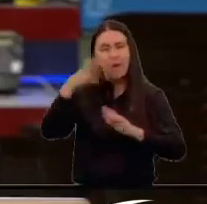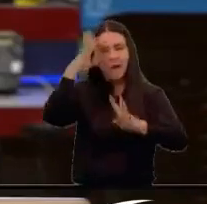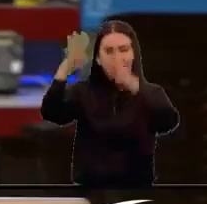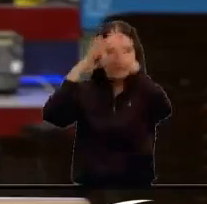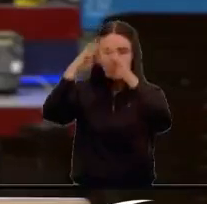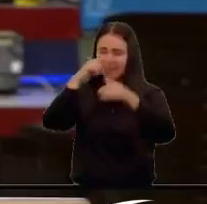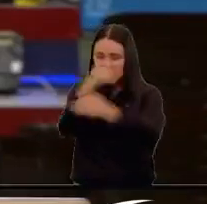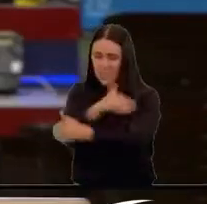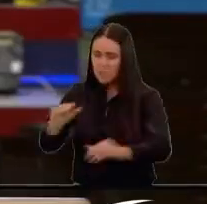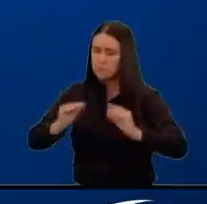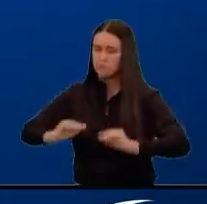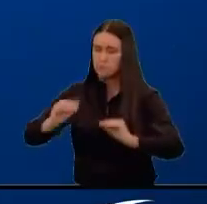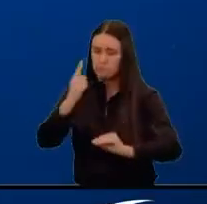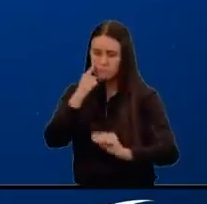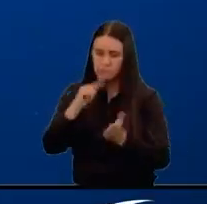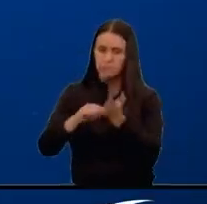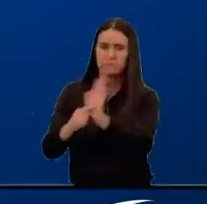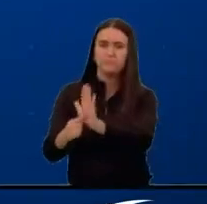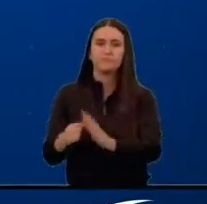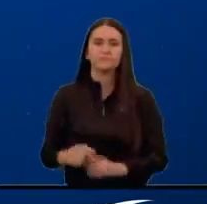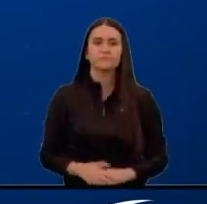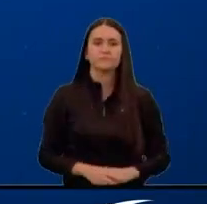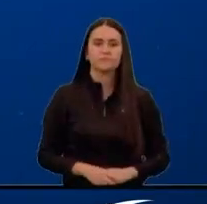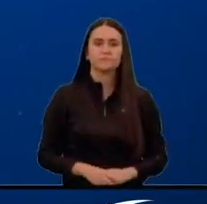nuevas generaciones.